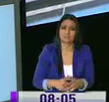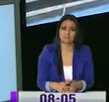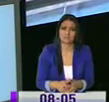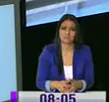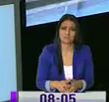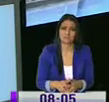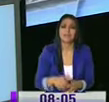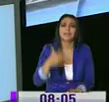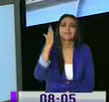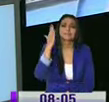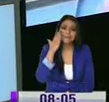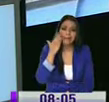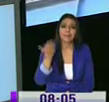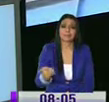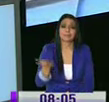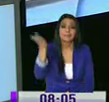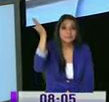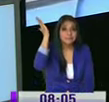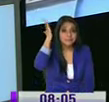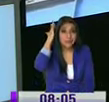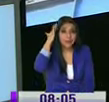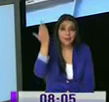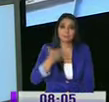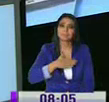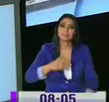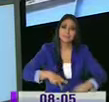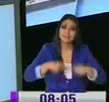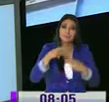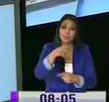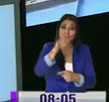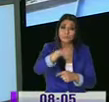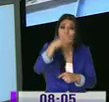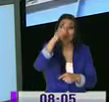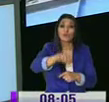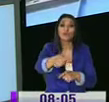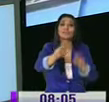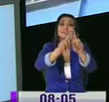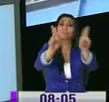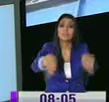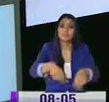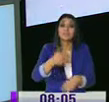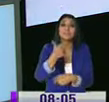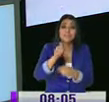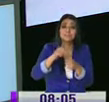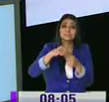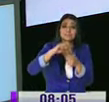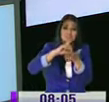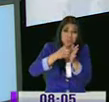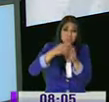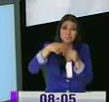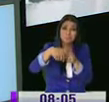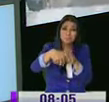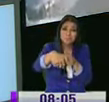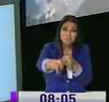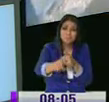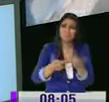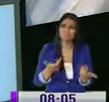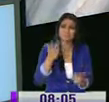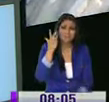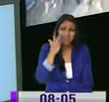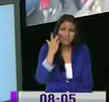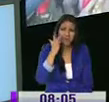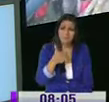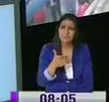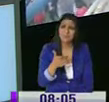sabiendo la responsabilidad que se tiene frente a la propia vida va a ir al otro puente y al otro puente me llama muchísimo la atención saben que